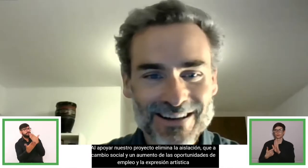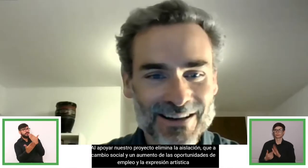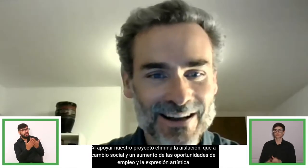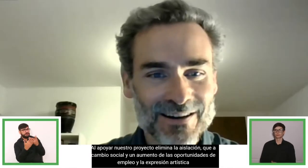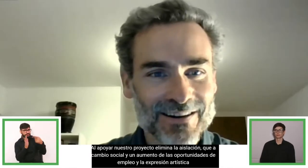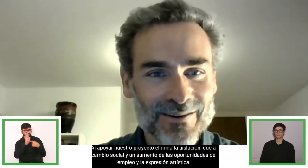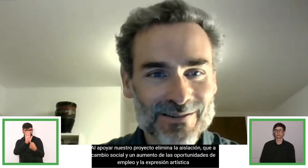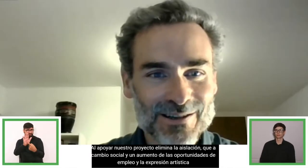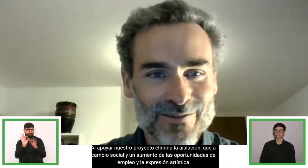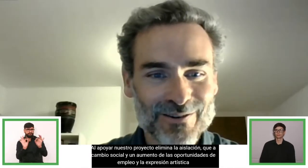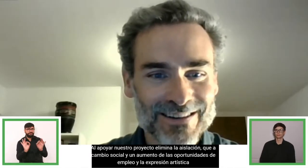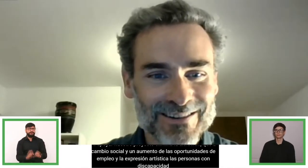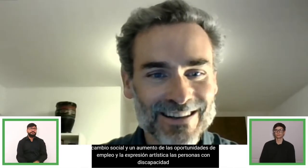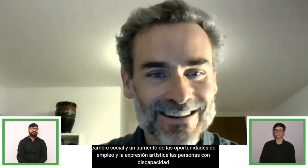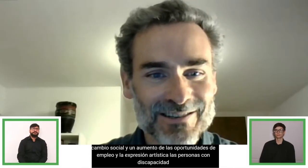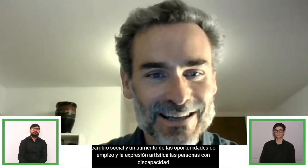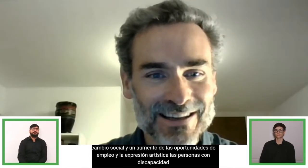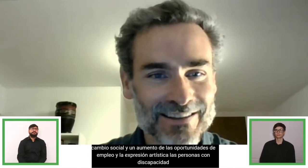gracias. César.